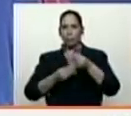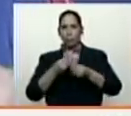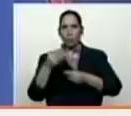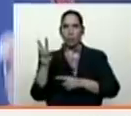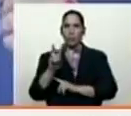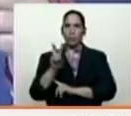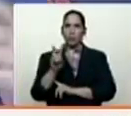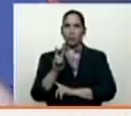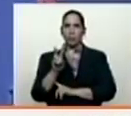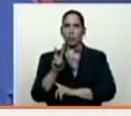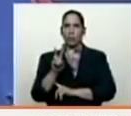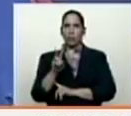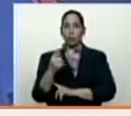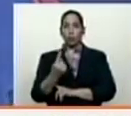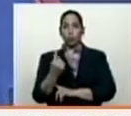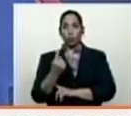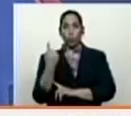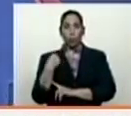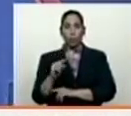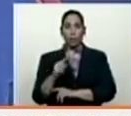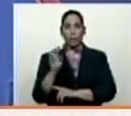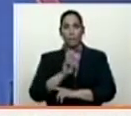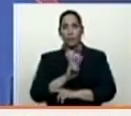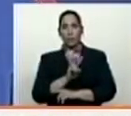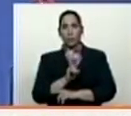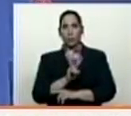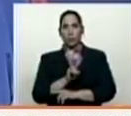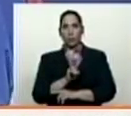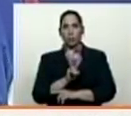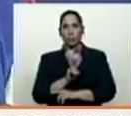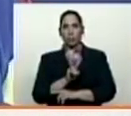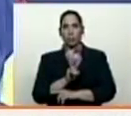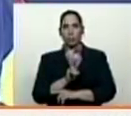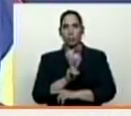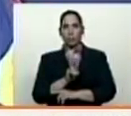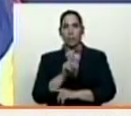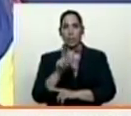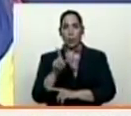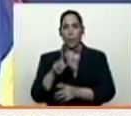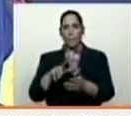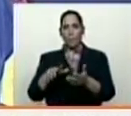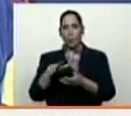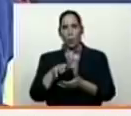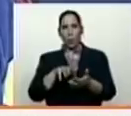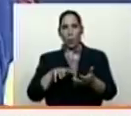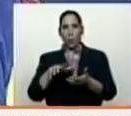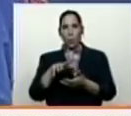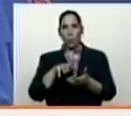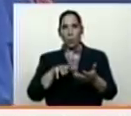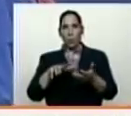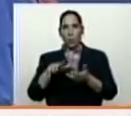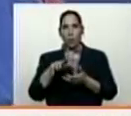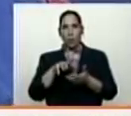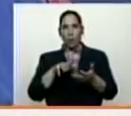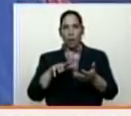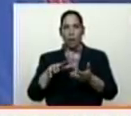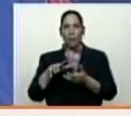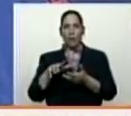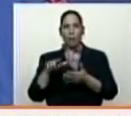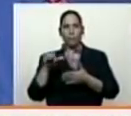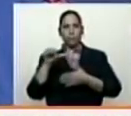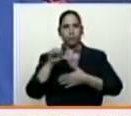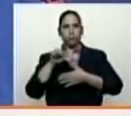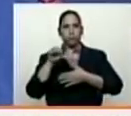no solo tenía que ver con Venezuela, que se trataba de un problema de orden continental,